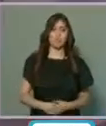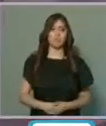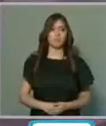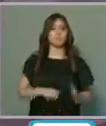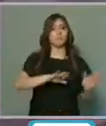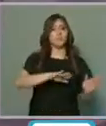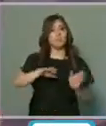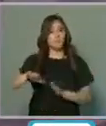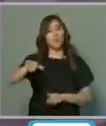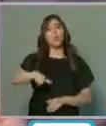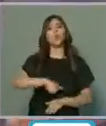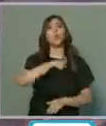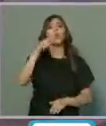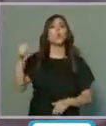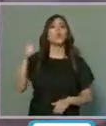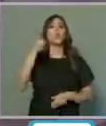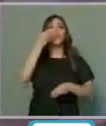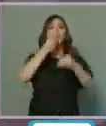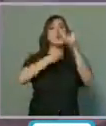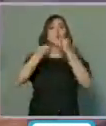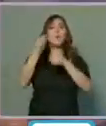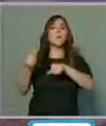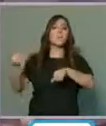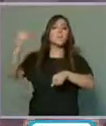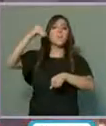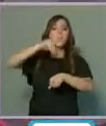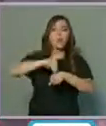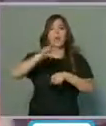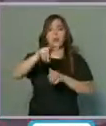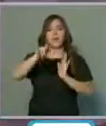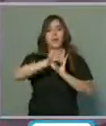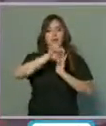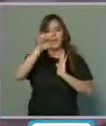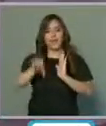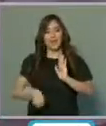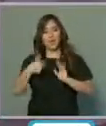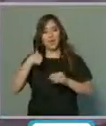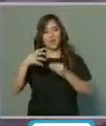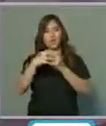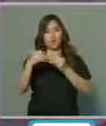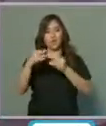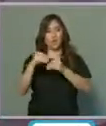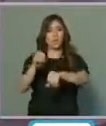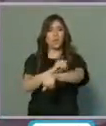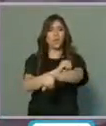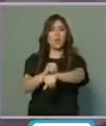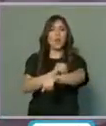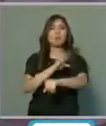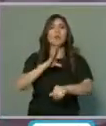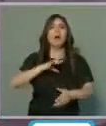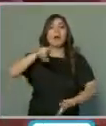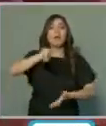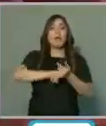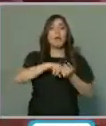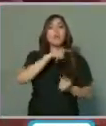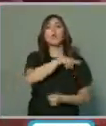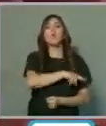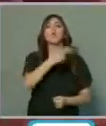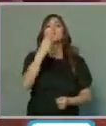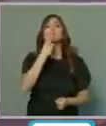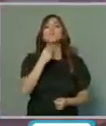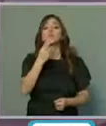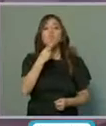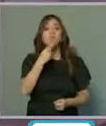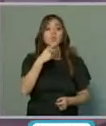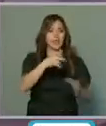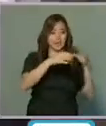alimentos que se les adiciona. Ejemplo, te puse el ejemplo del durazno, ¿no? Que tiene dulce. Si tú te lo comes en una